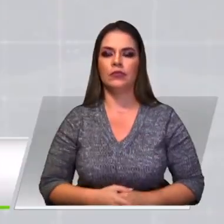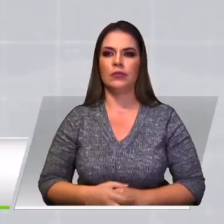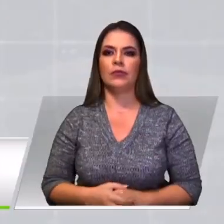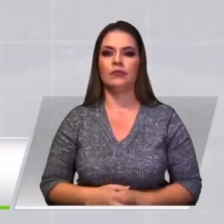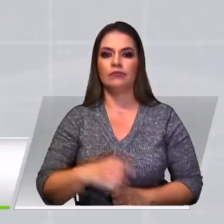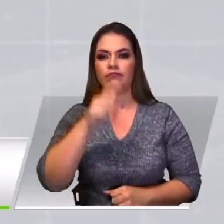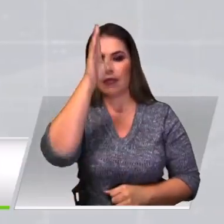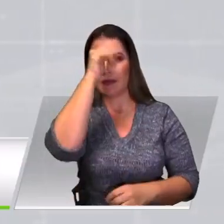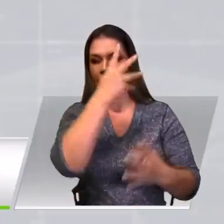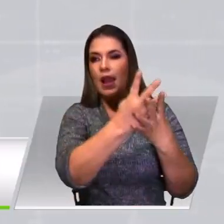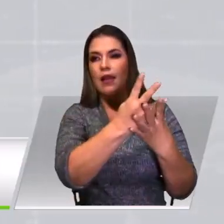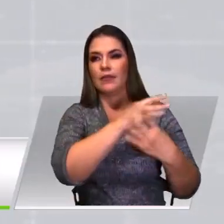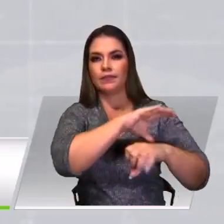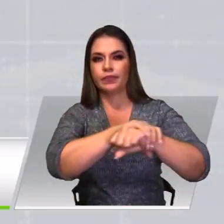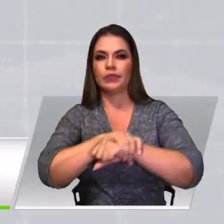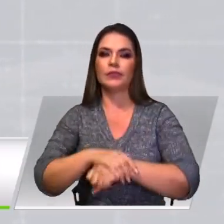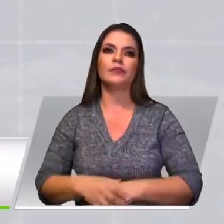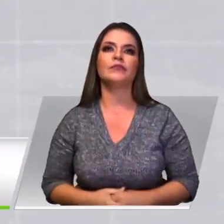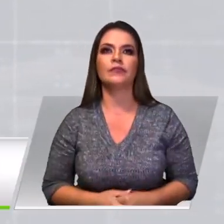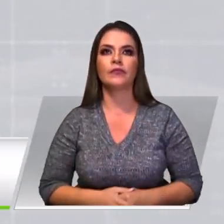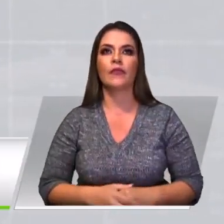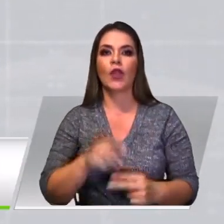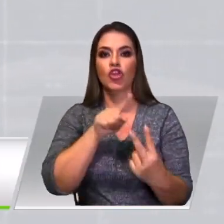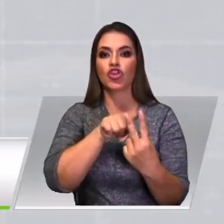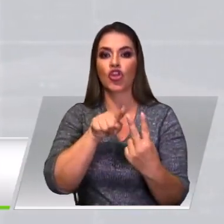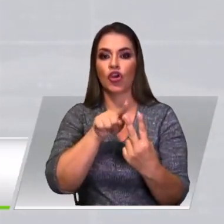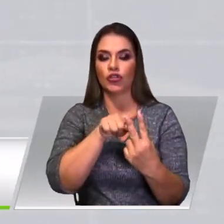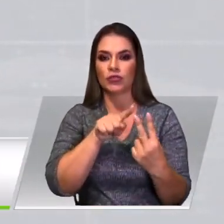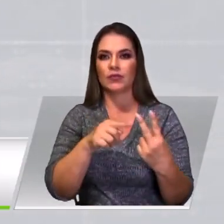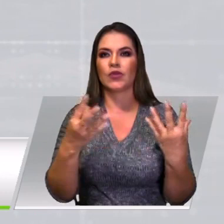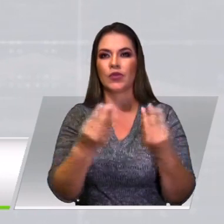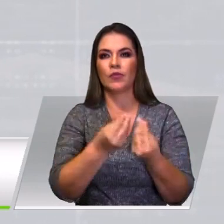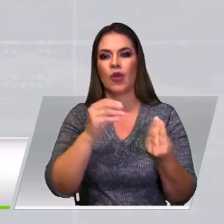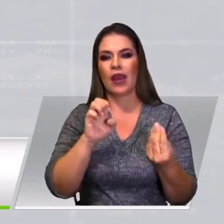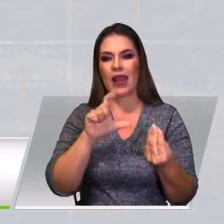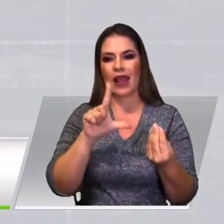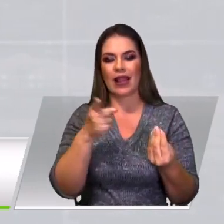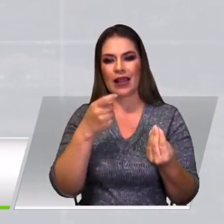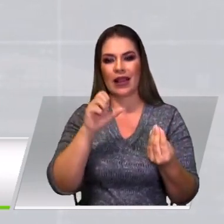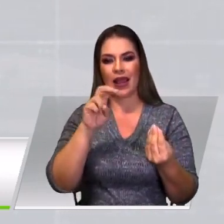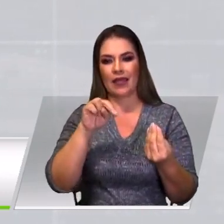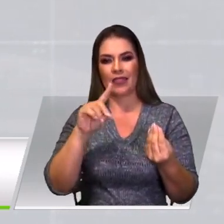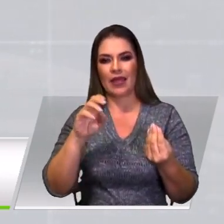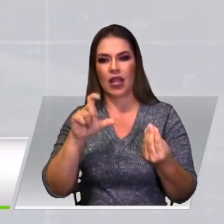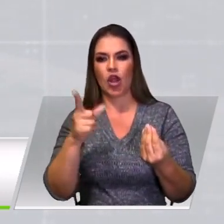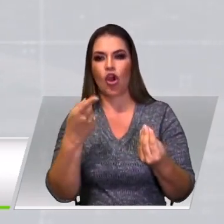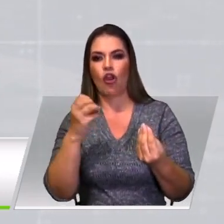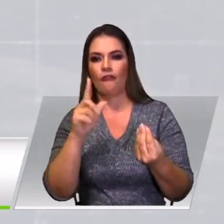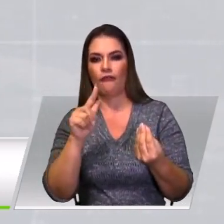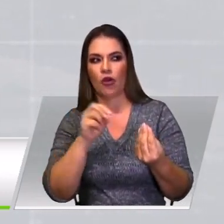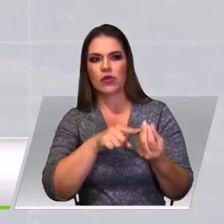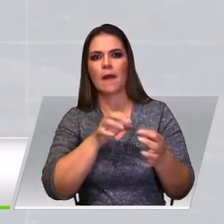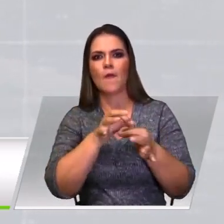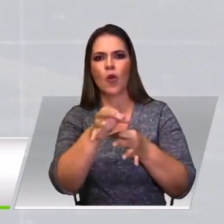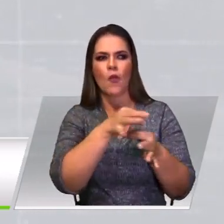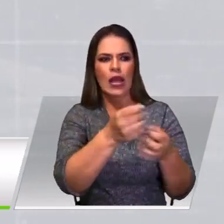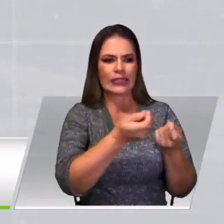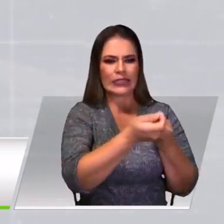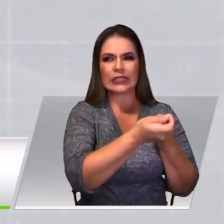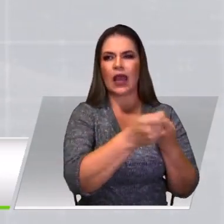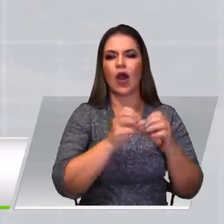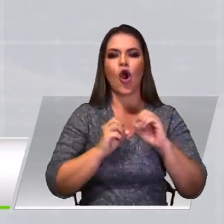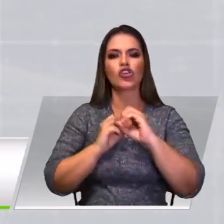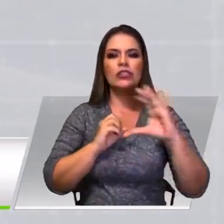cárcel. Según las autoridades, los dos capturados delinquían en los municipios de Frontino, Peque, Uramita, Giraldo y Abriaquí,